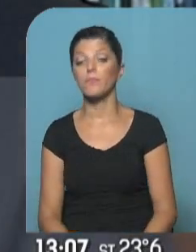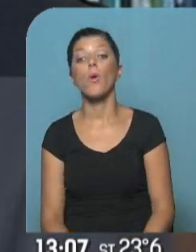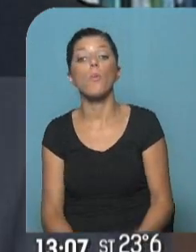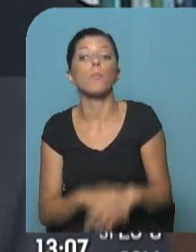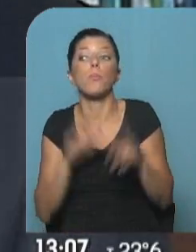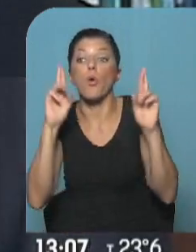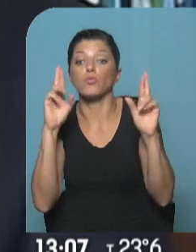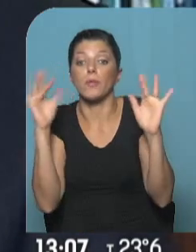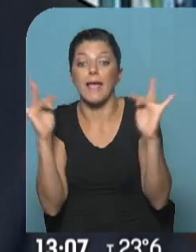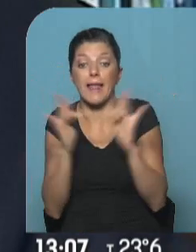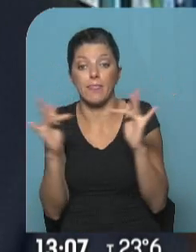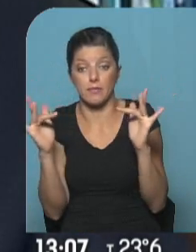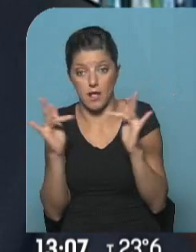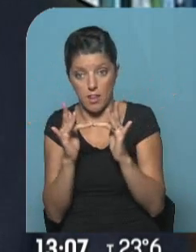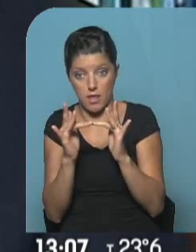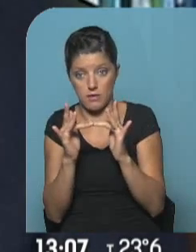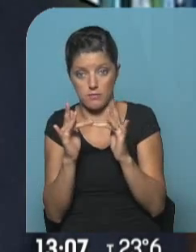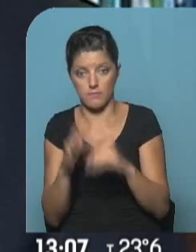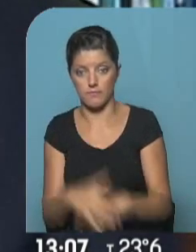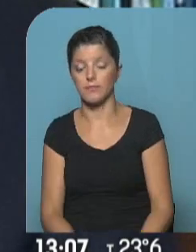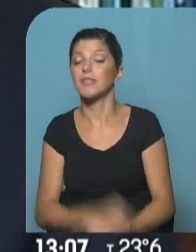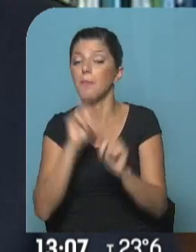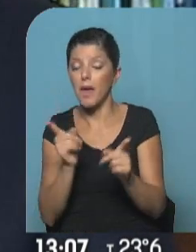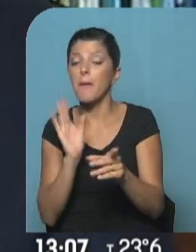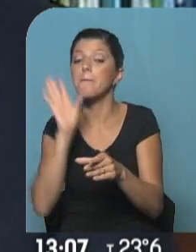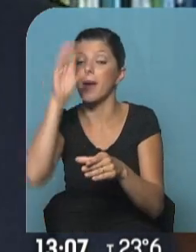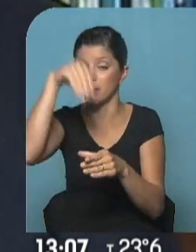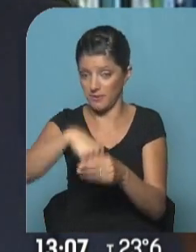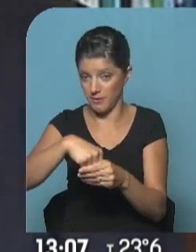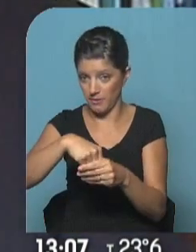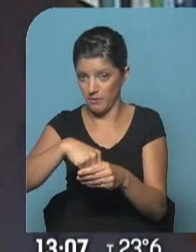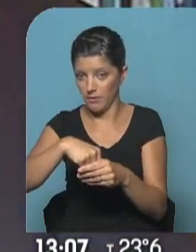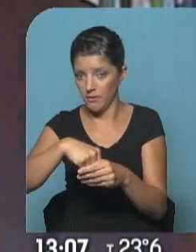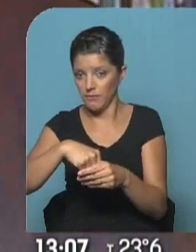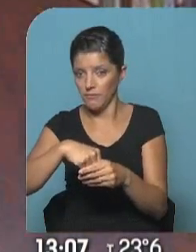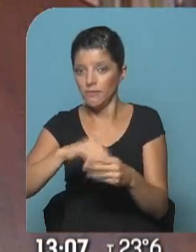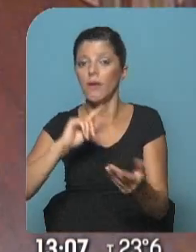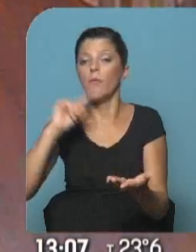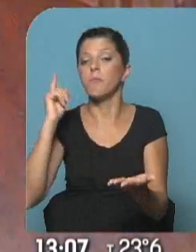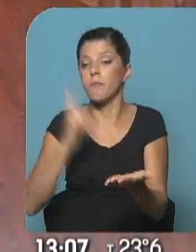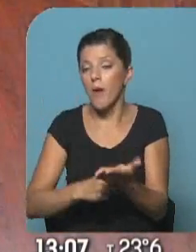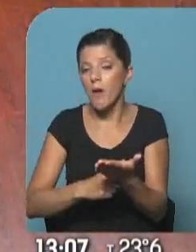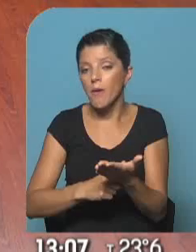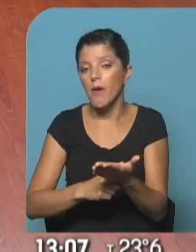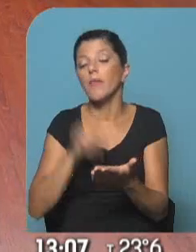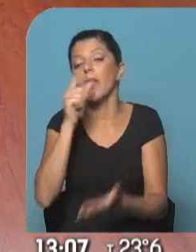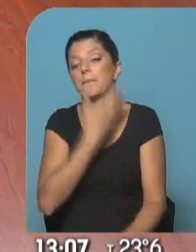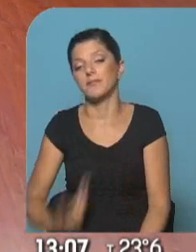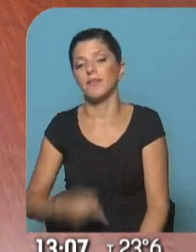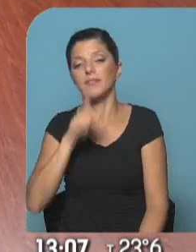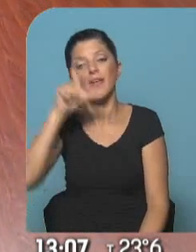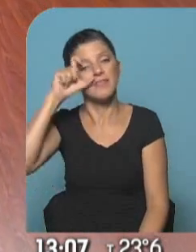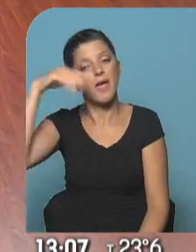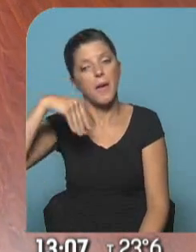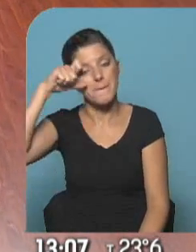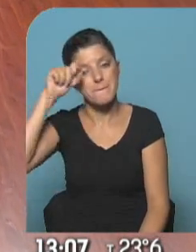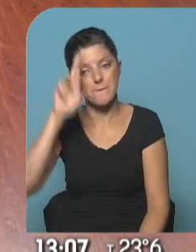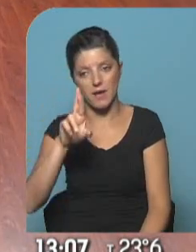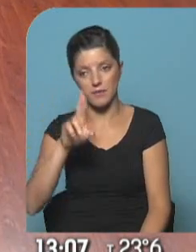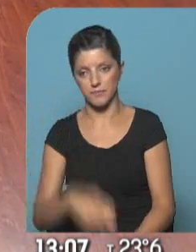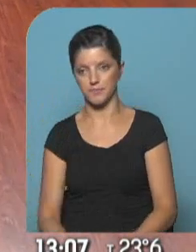más chicos. Pero obviamente los críticos lo que dicen es que el juez Sergio Moro mira mucho más a un sector que a otro sector, o sea, que mira mucho más